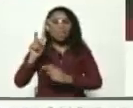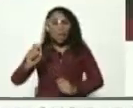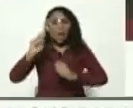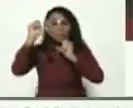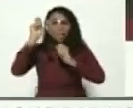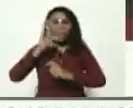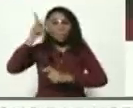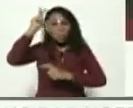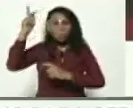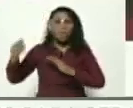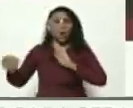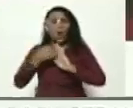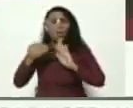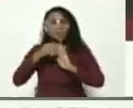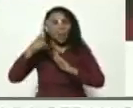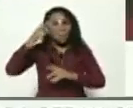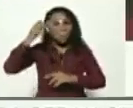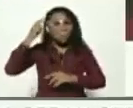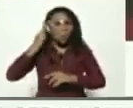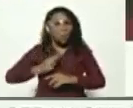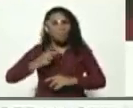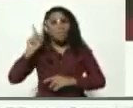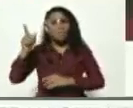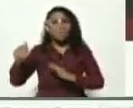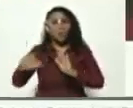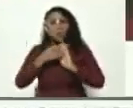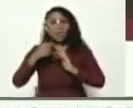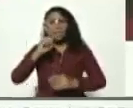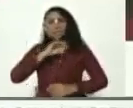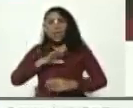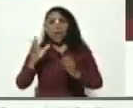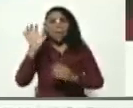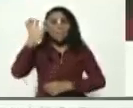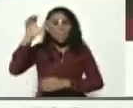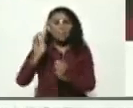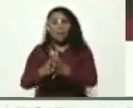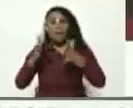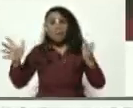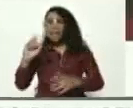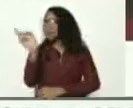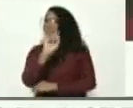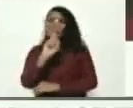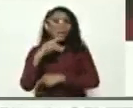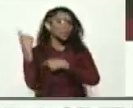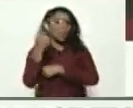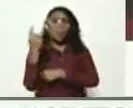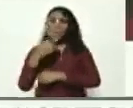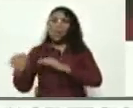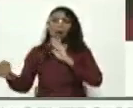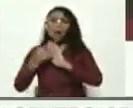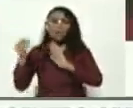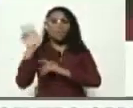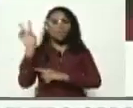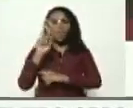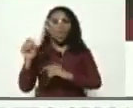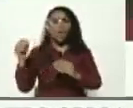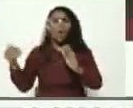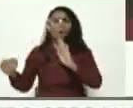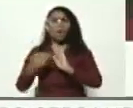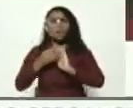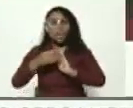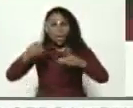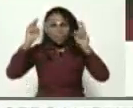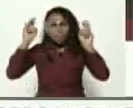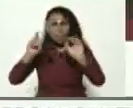proyecto contra Bolívar, contra su historia, contra la patria grande. No es solamente contra Venezuela, es contra la